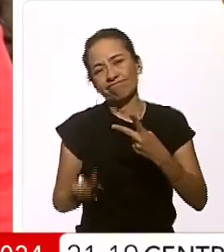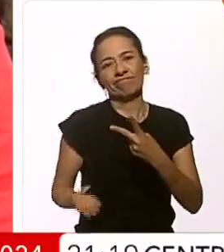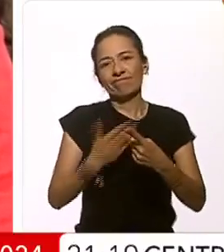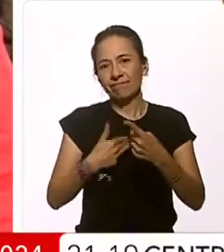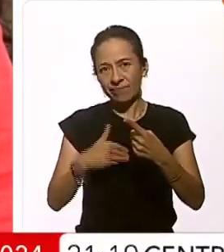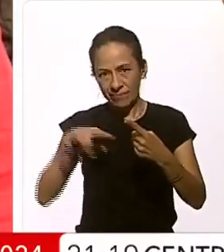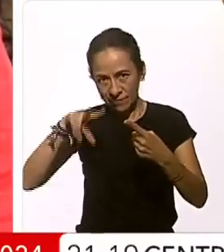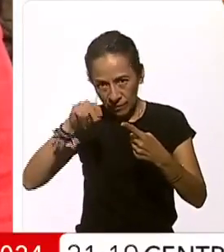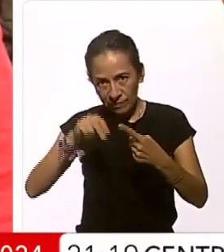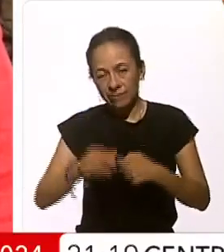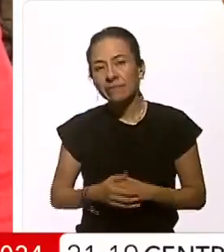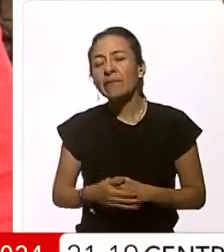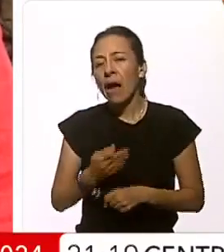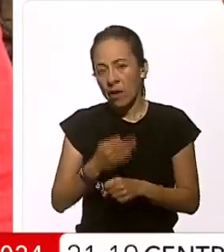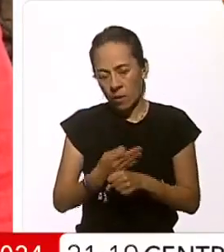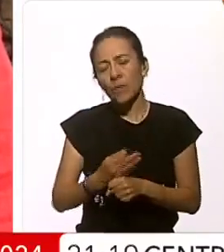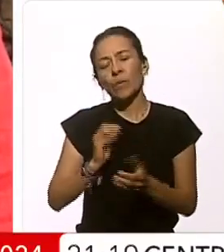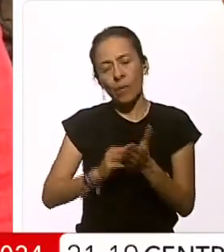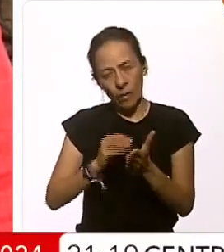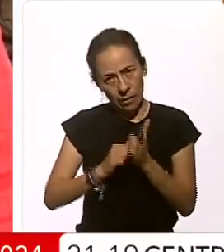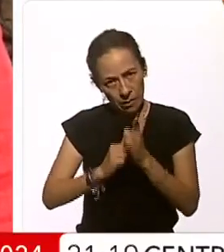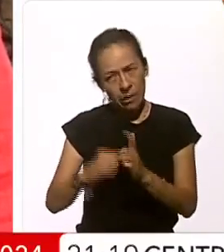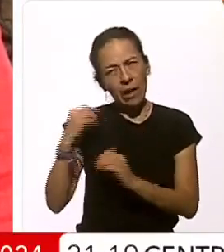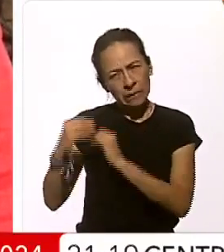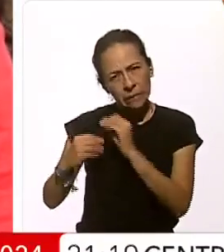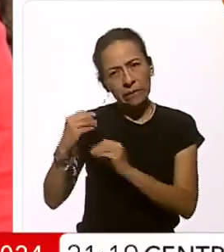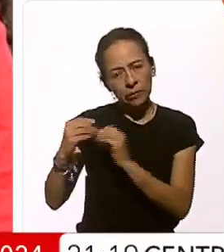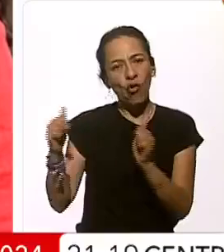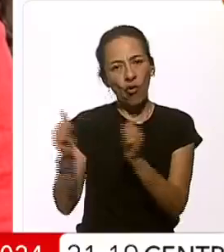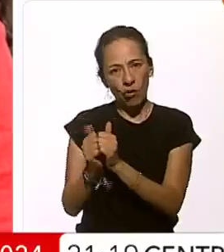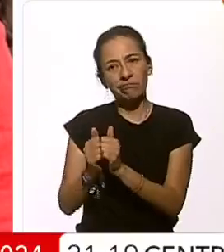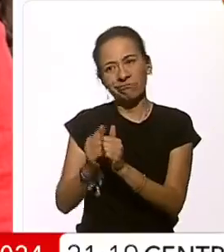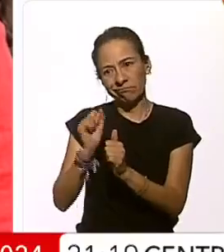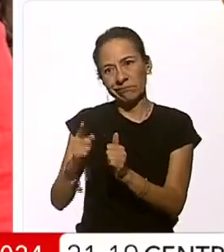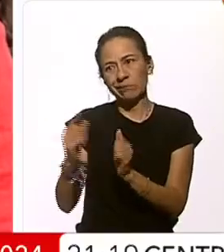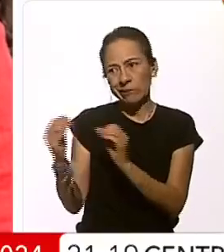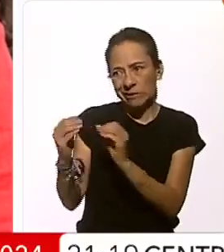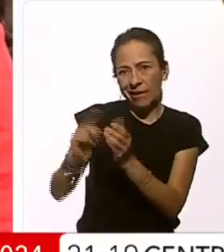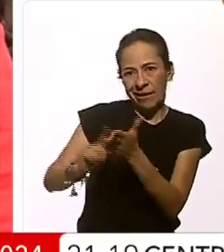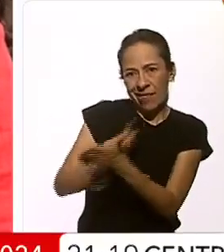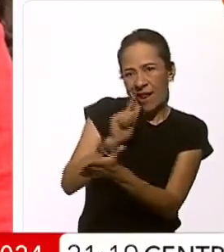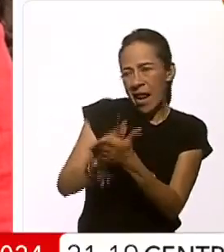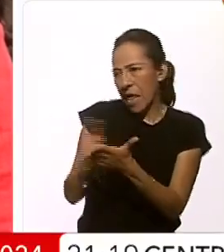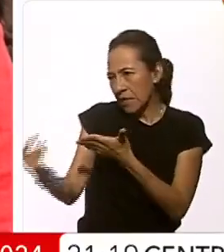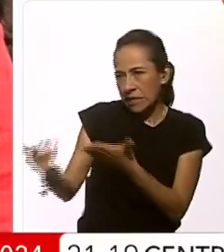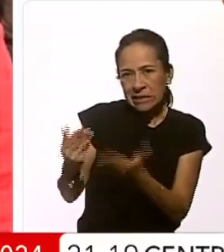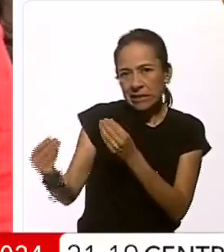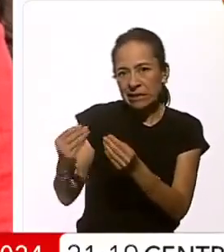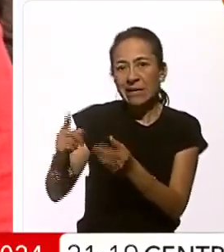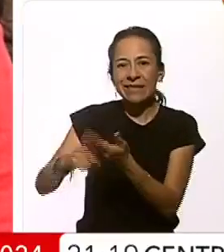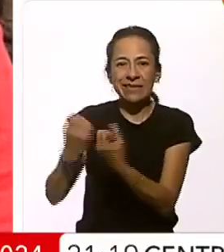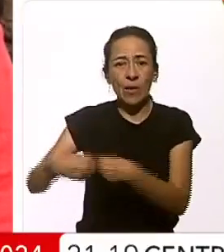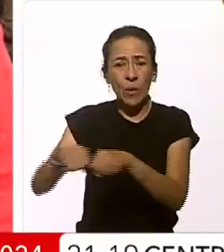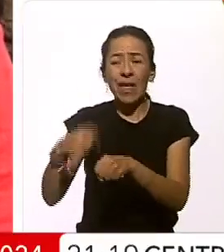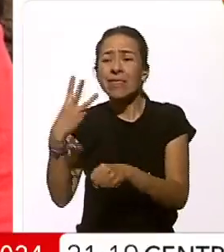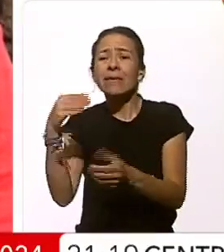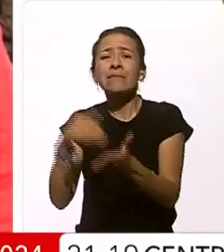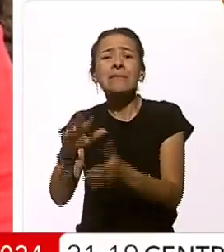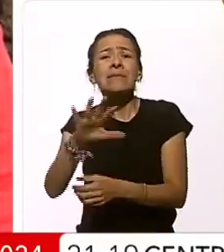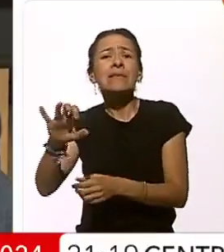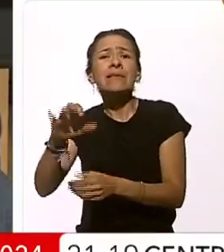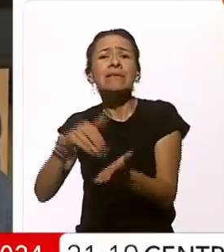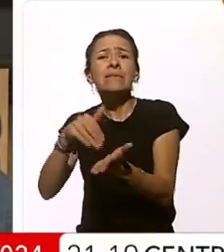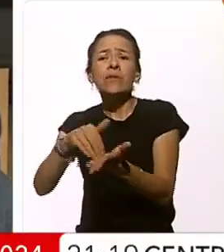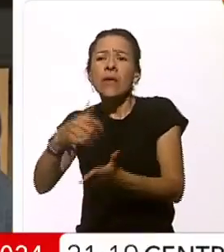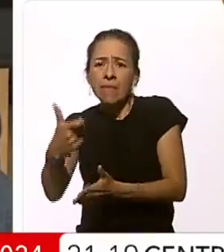pues estamos todavía en un pleito legal con la aseguradora, quedaron a deber más de 3,500 millones de